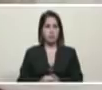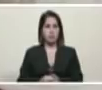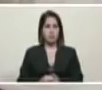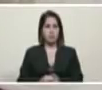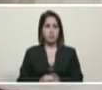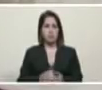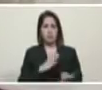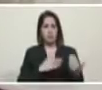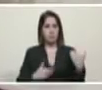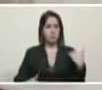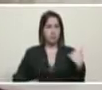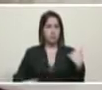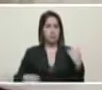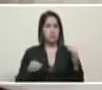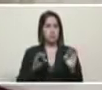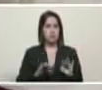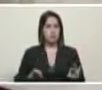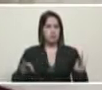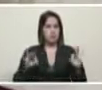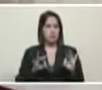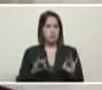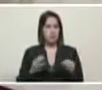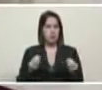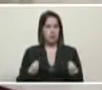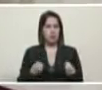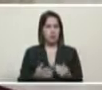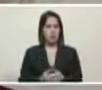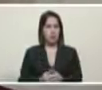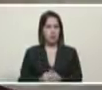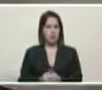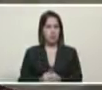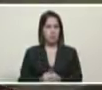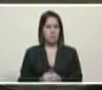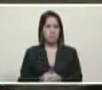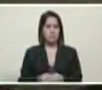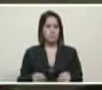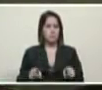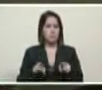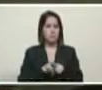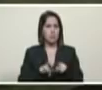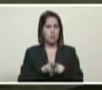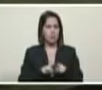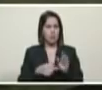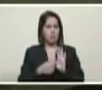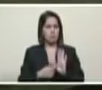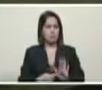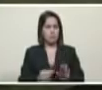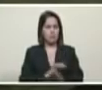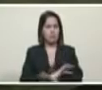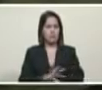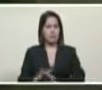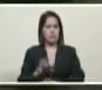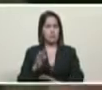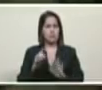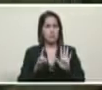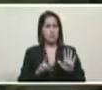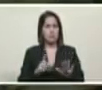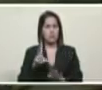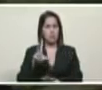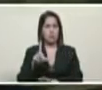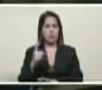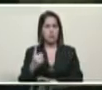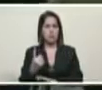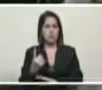sargento segundo Carlos Orlando Rivero Betancur, igualmente del destacamento de frontera 631 de la